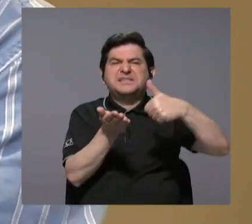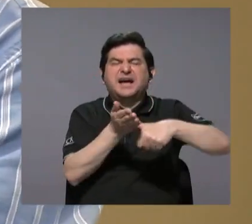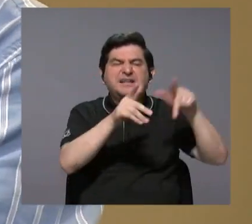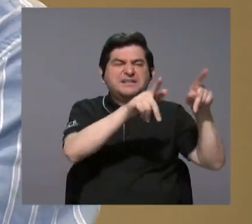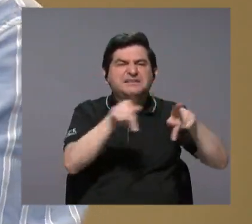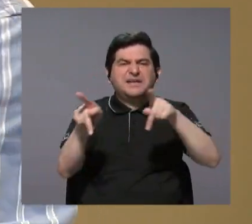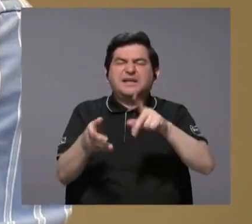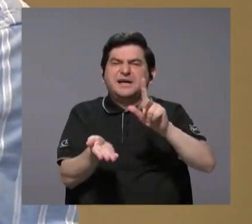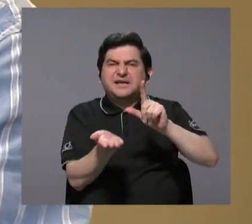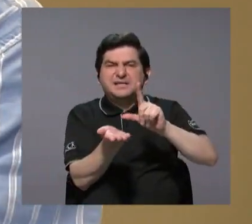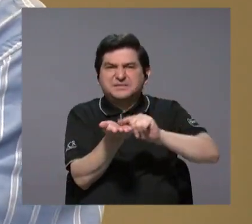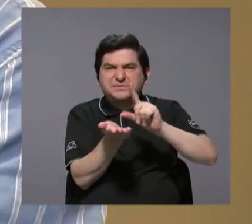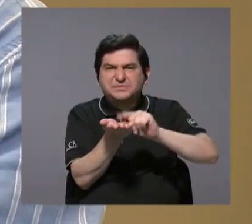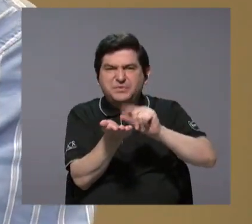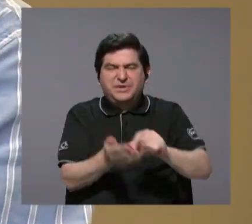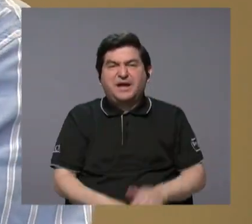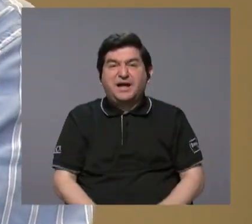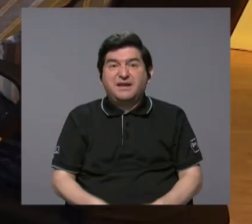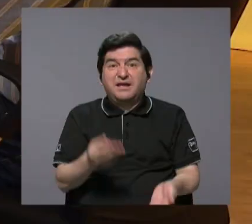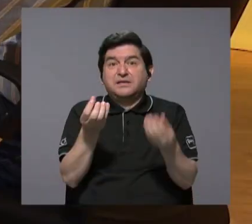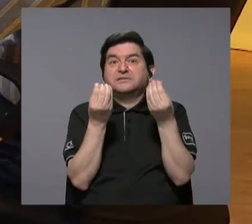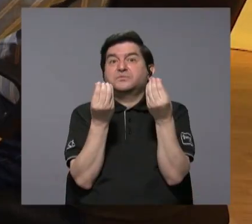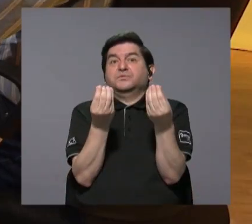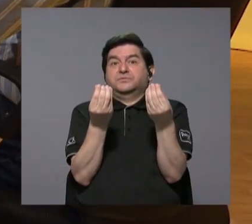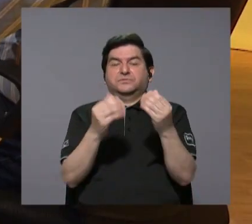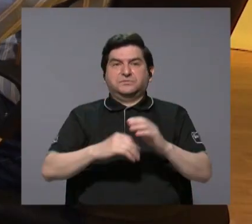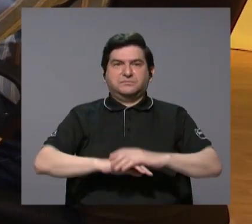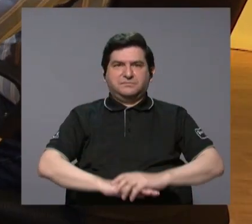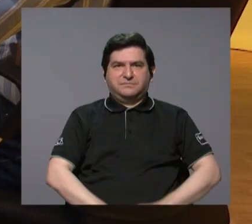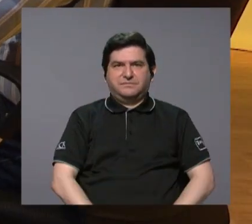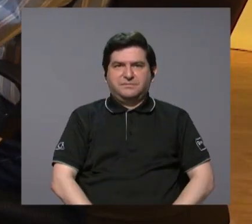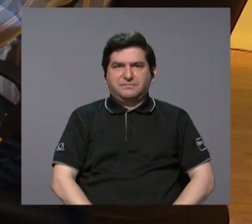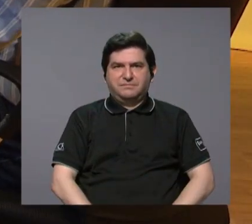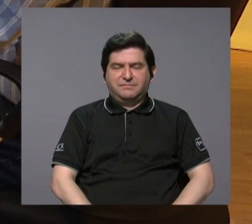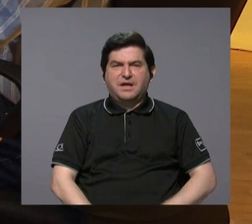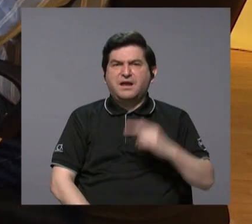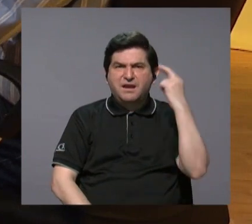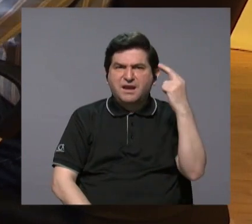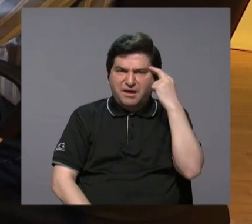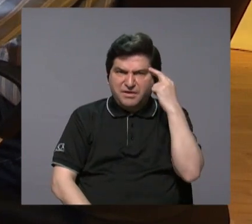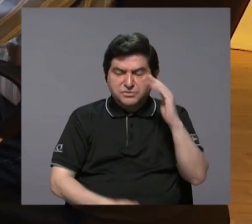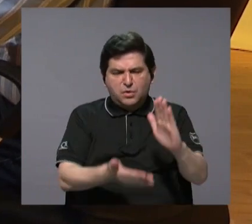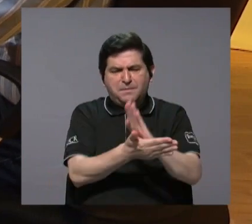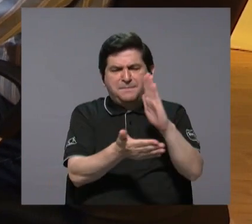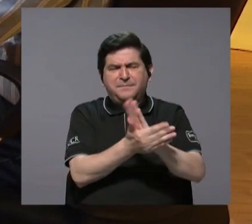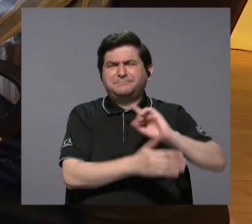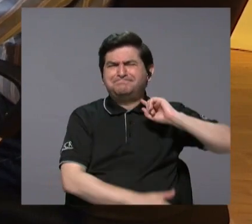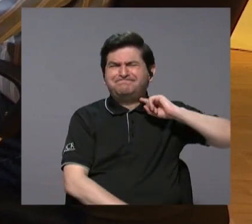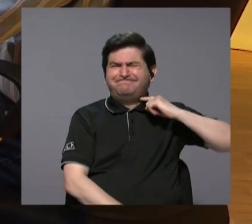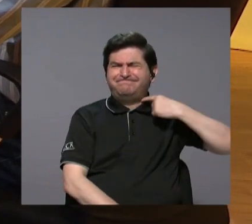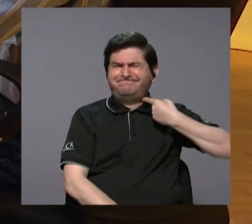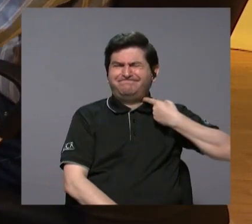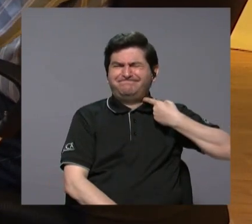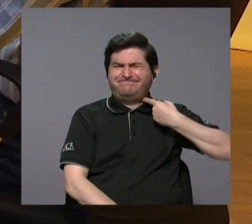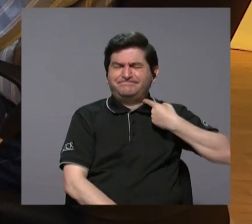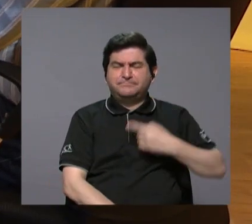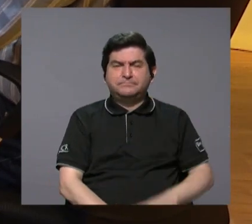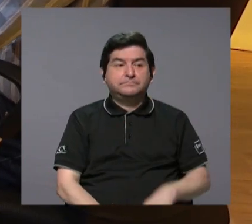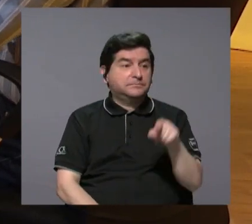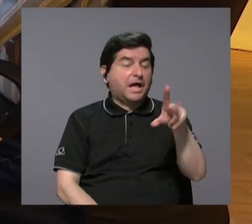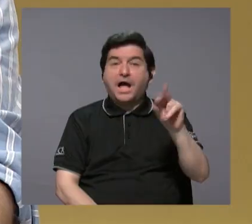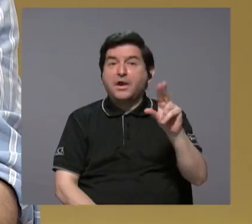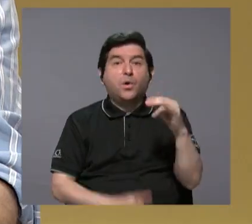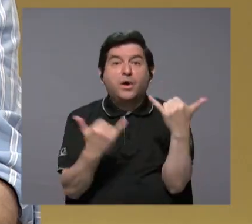lectores, así muchísimo, pues entre otras cosas por el costo del papel. Y ahí no.